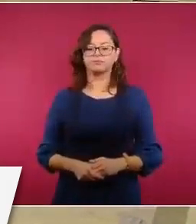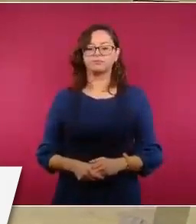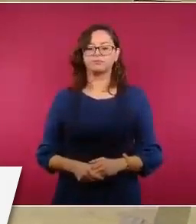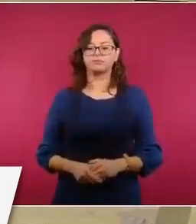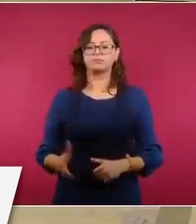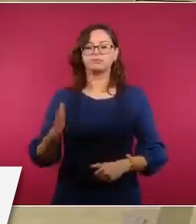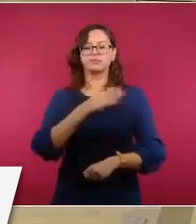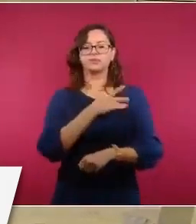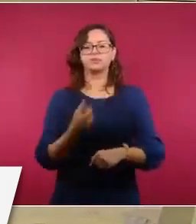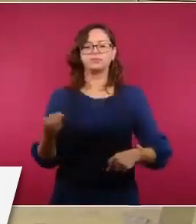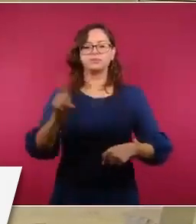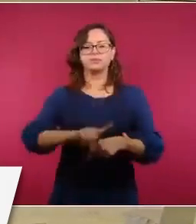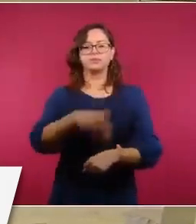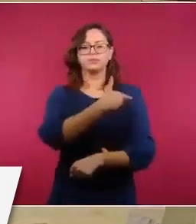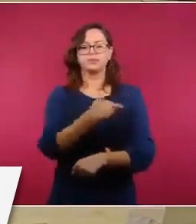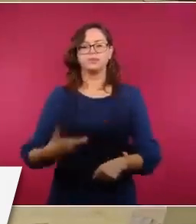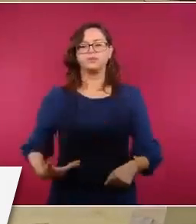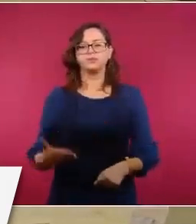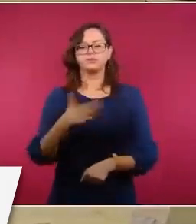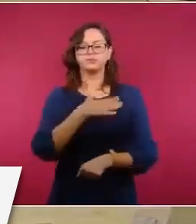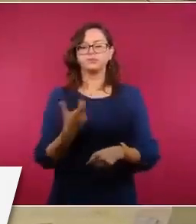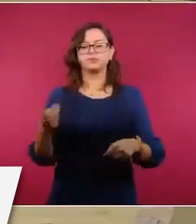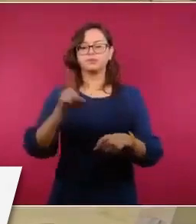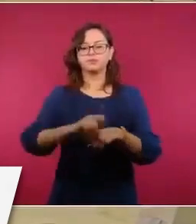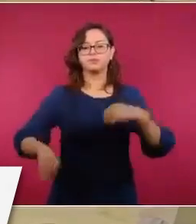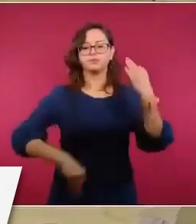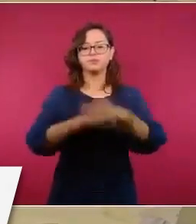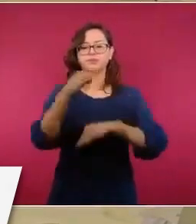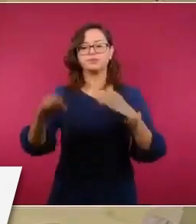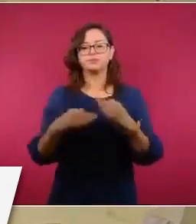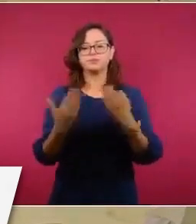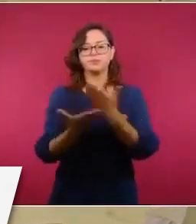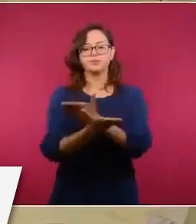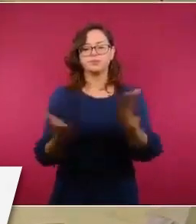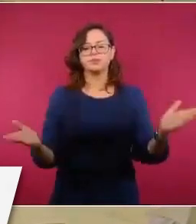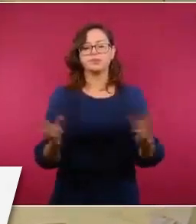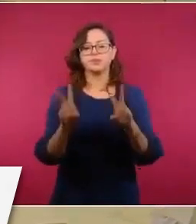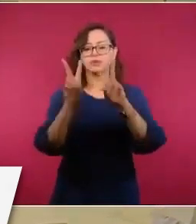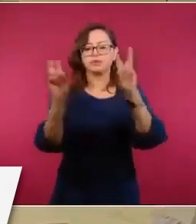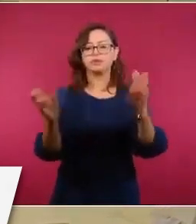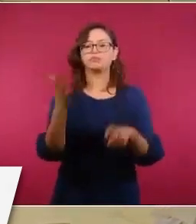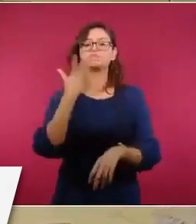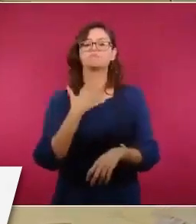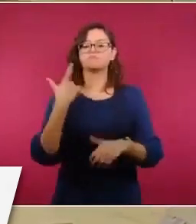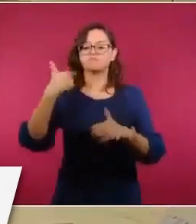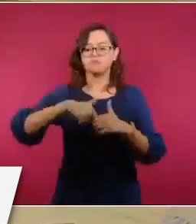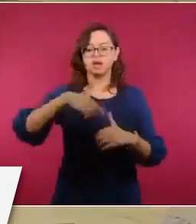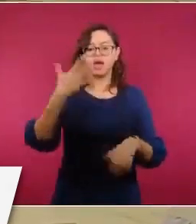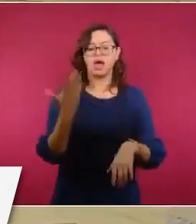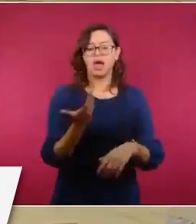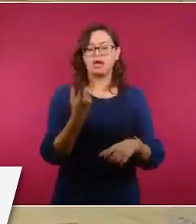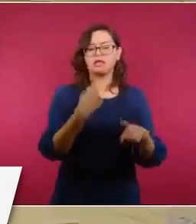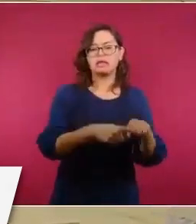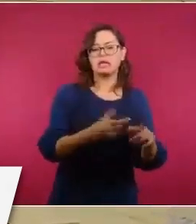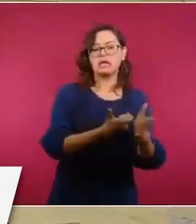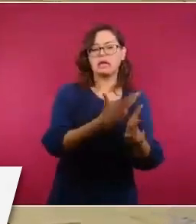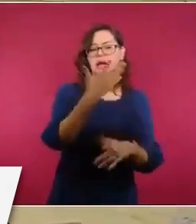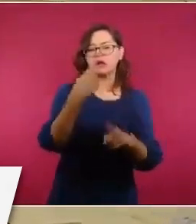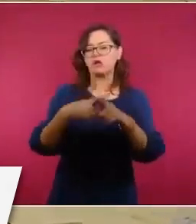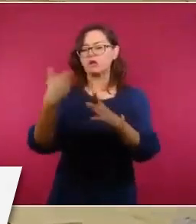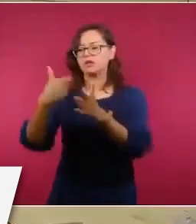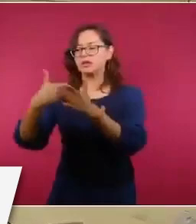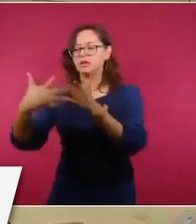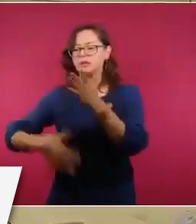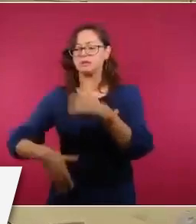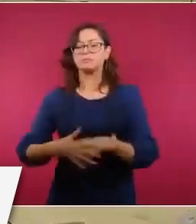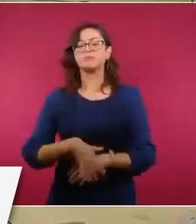Buenos días, señor presidente. Buenos días a todas y a todos ustedes. Quienes quieren el precio de los combustibles en la gasolina, la regular,